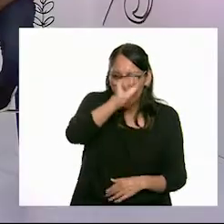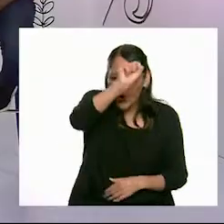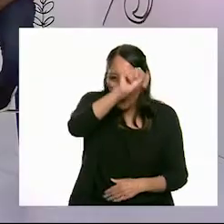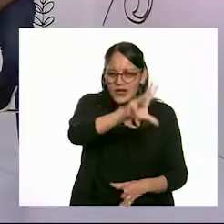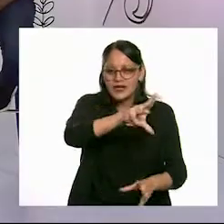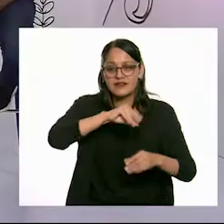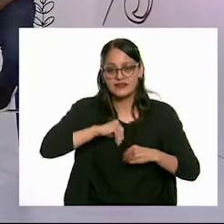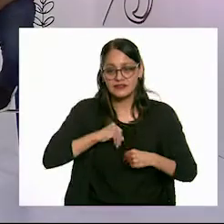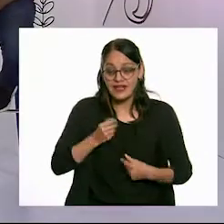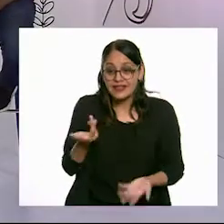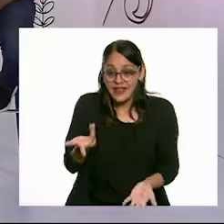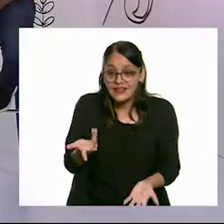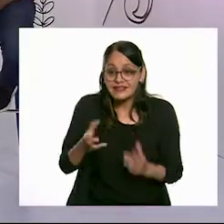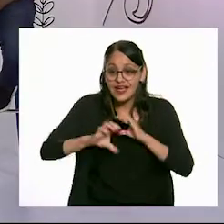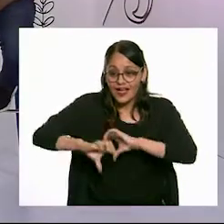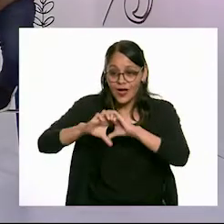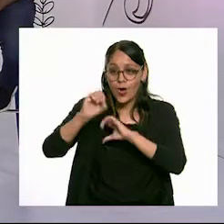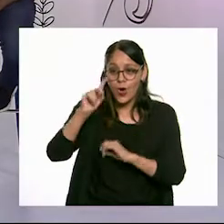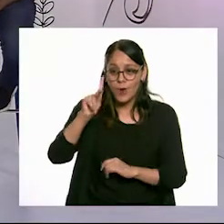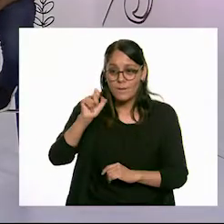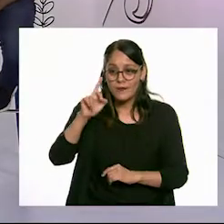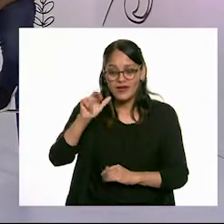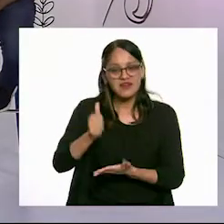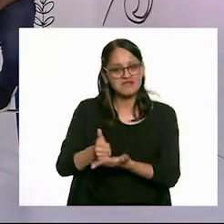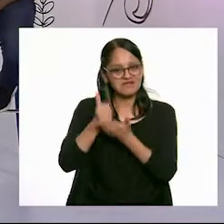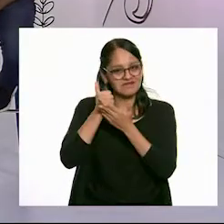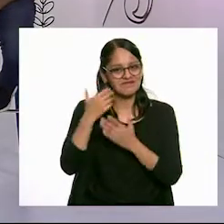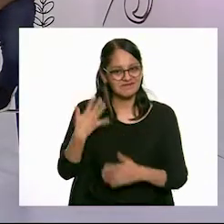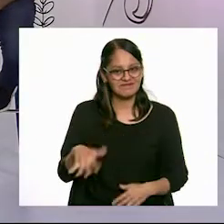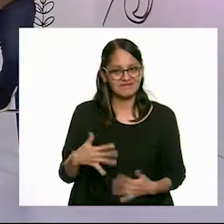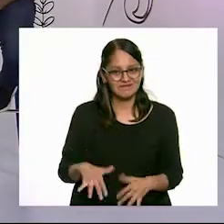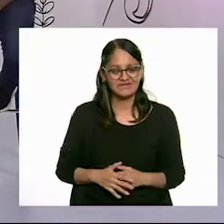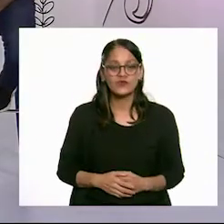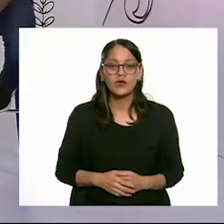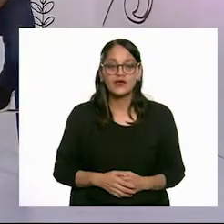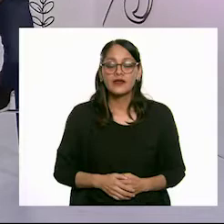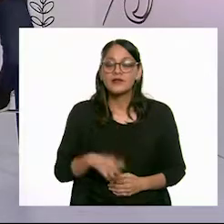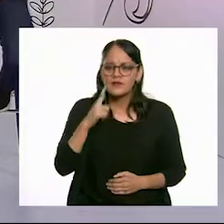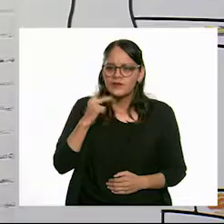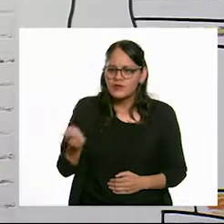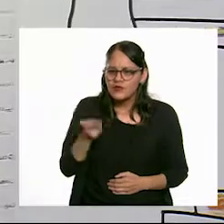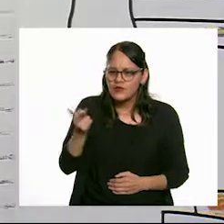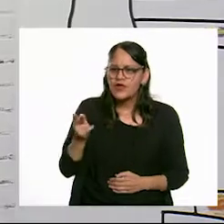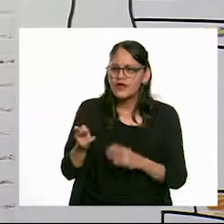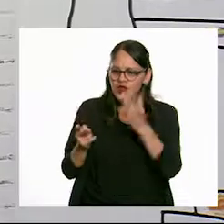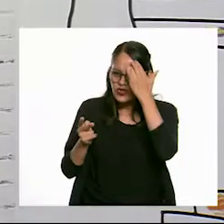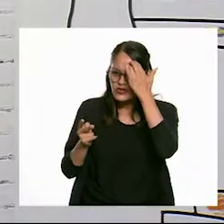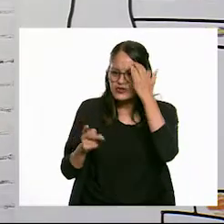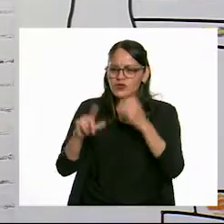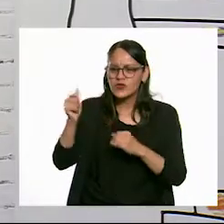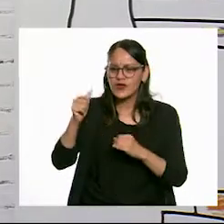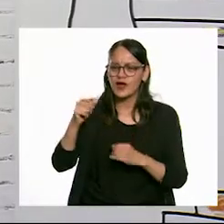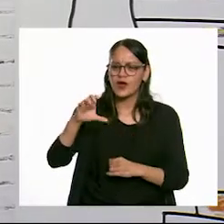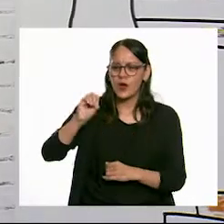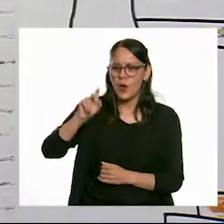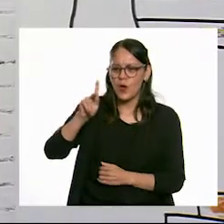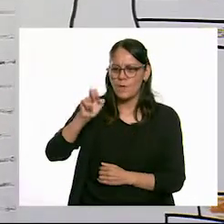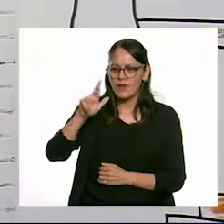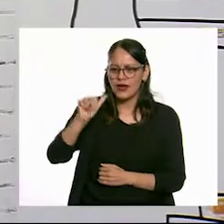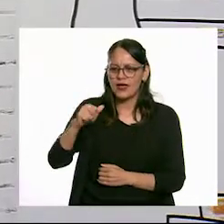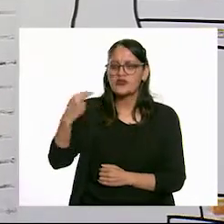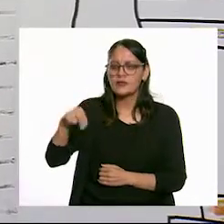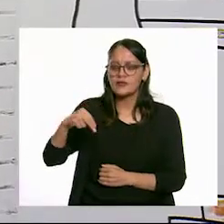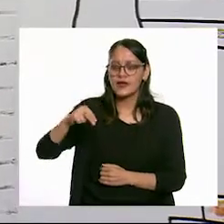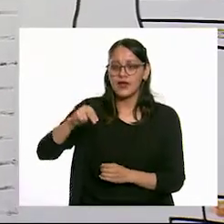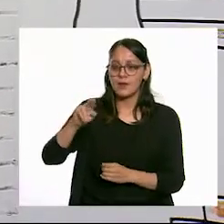¡Qué impresionante! Sí. Oye, ¿y conoces una ópera que se llama Las Bodas de Fígaro? Sí, claro, la he interpretado muchas